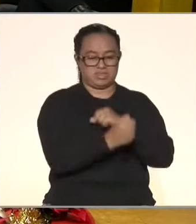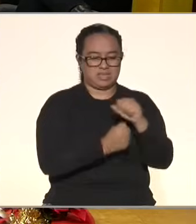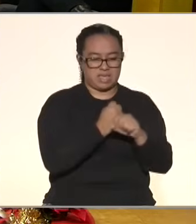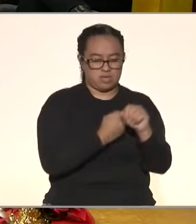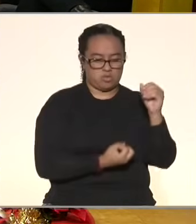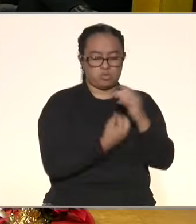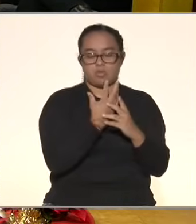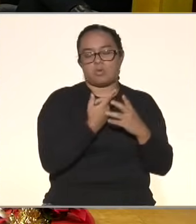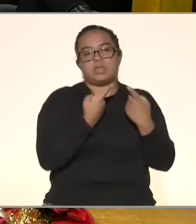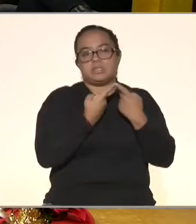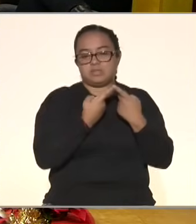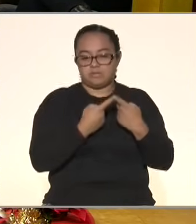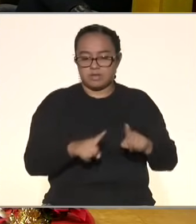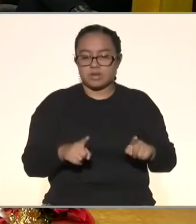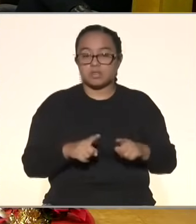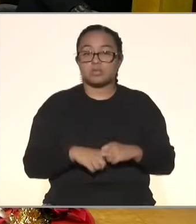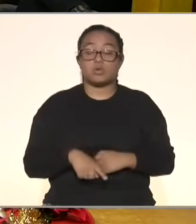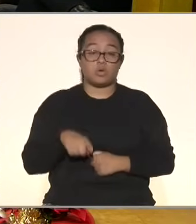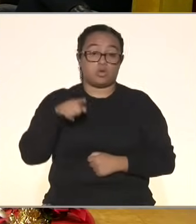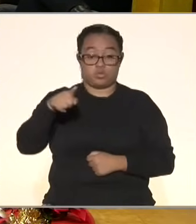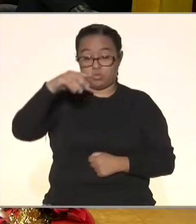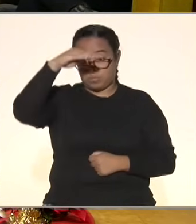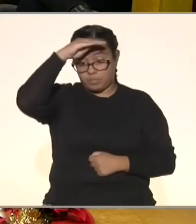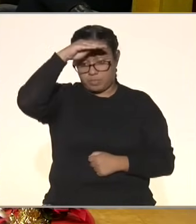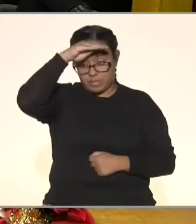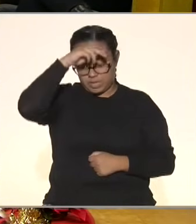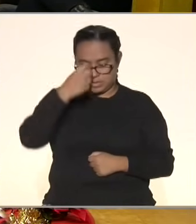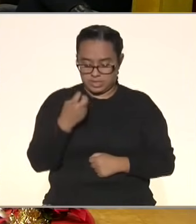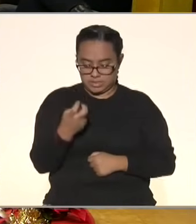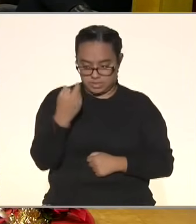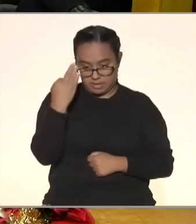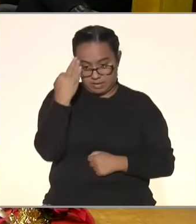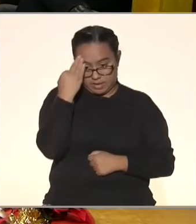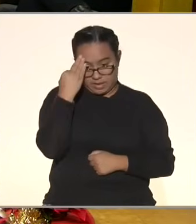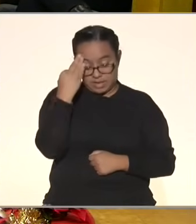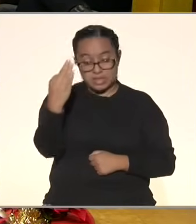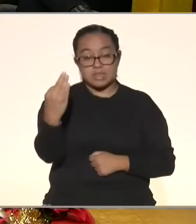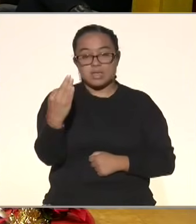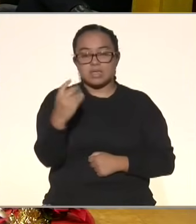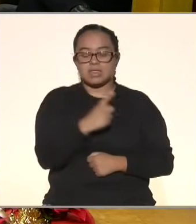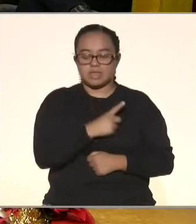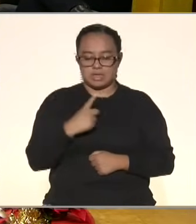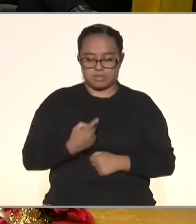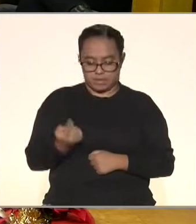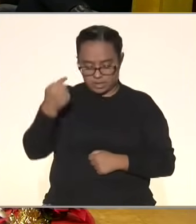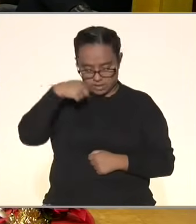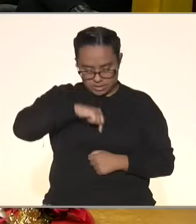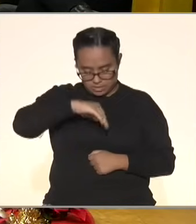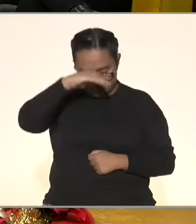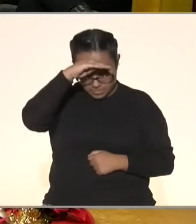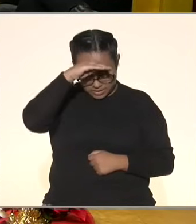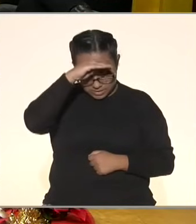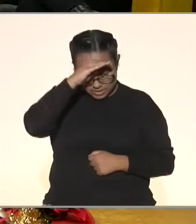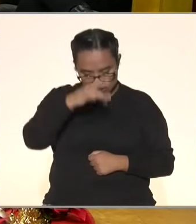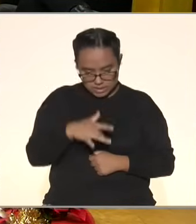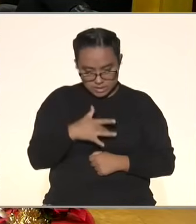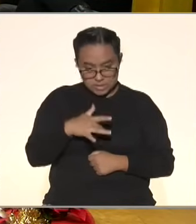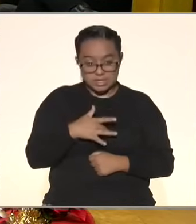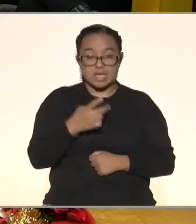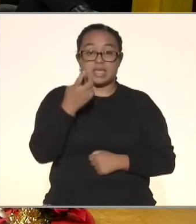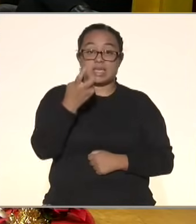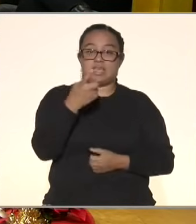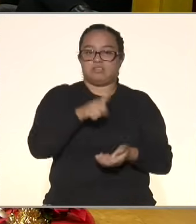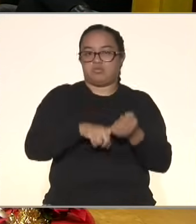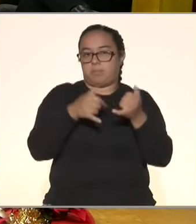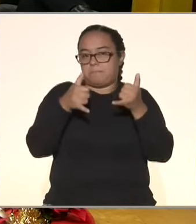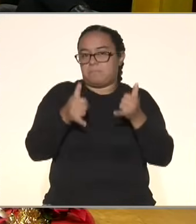generalizado. Entonces, a ti ¿te parece que más bien es una época en la que se reflexiona? Eso podría ser tal vez menos